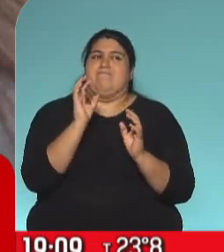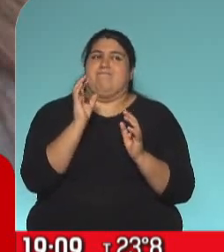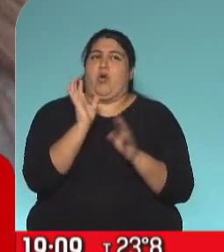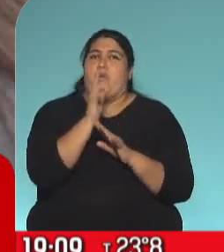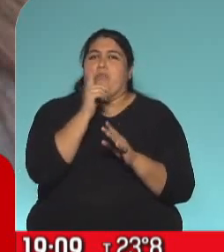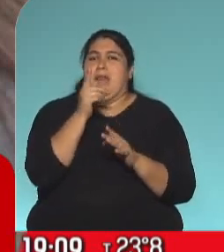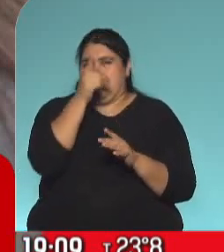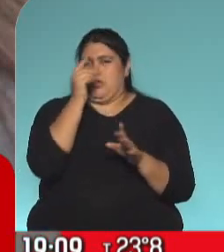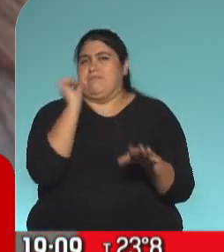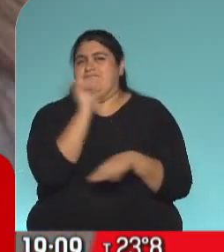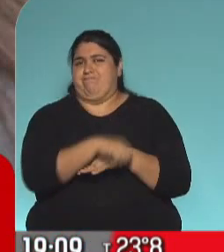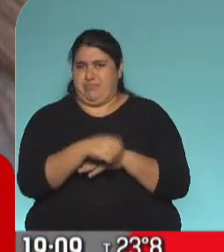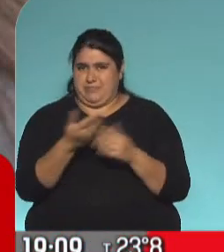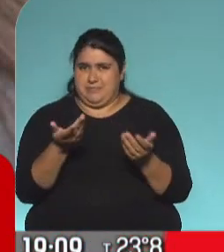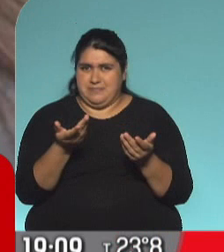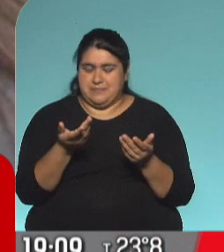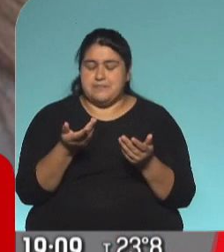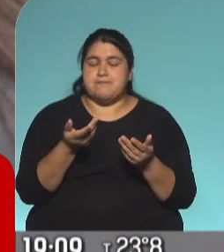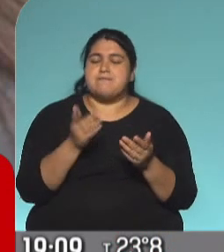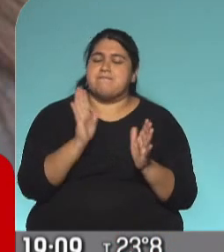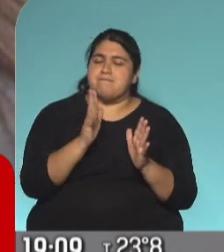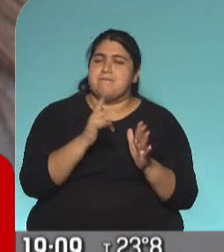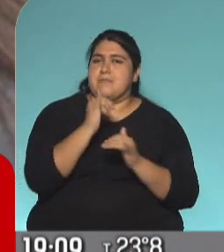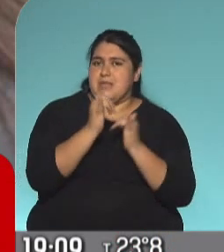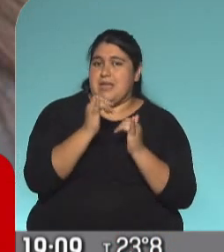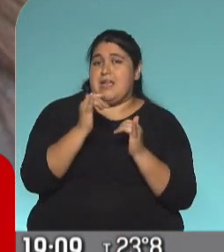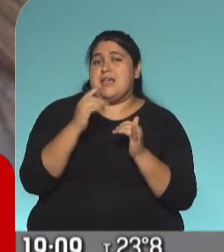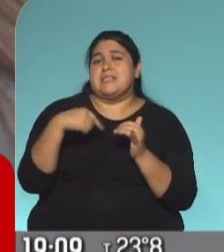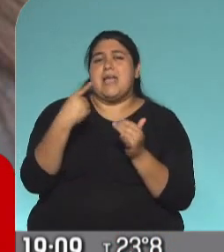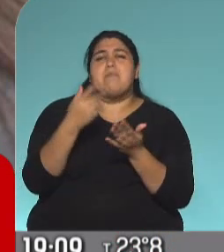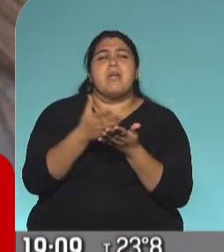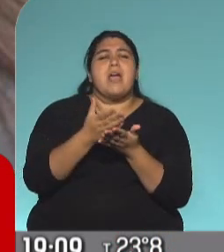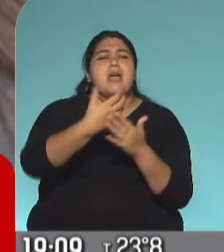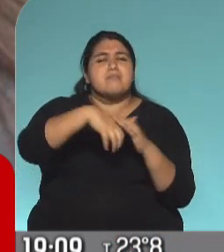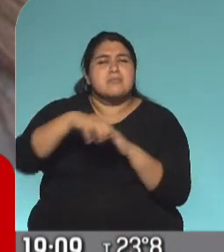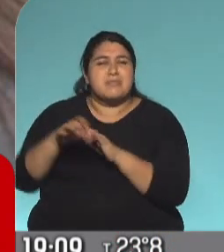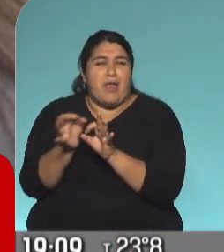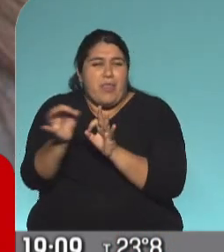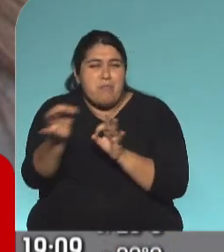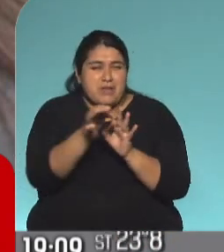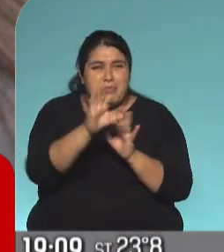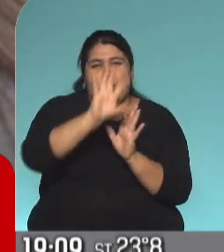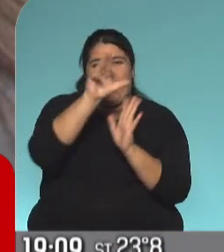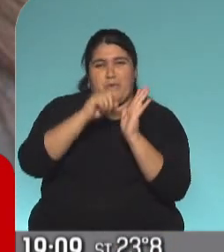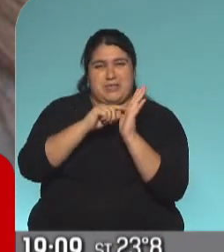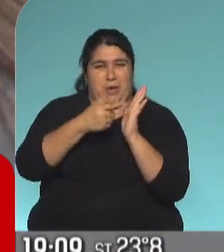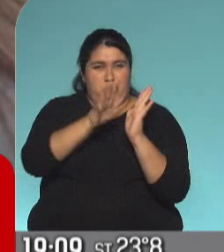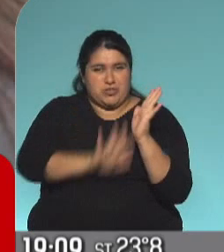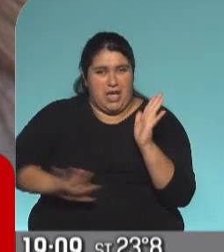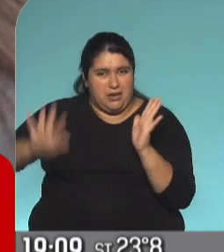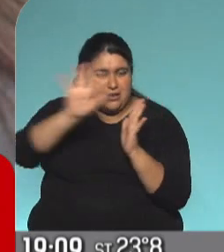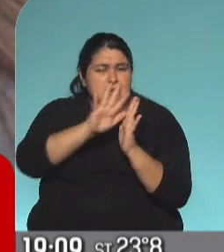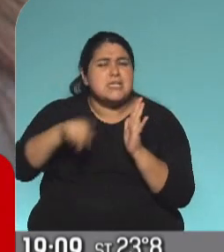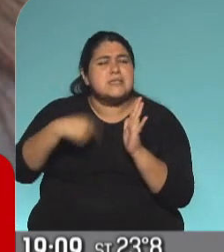policiales. Además, mira, hagamos una cuenta simple. En los departamentos, en las poblaciones del interior de la provincia de Buenos Aires, sobre todo